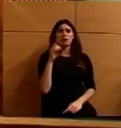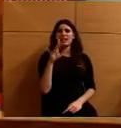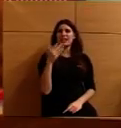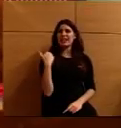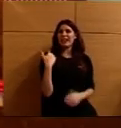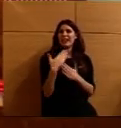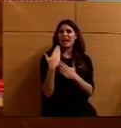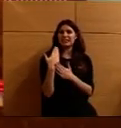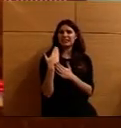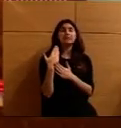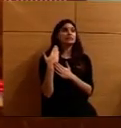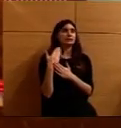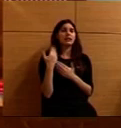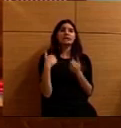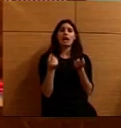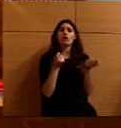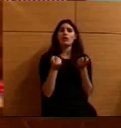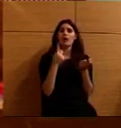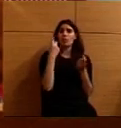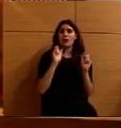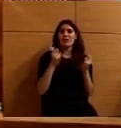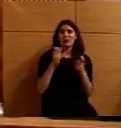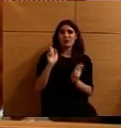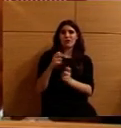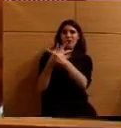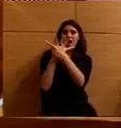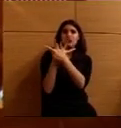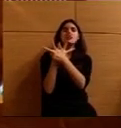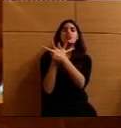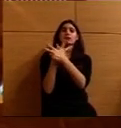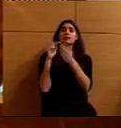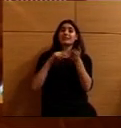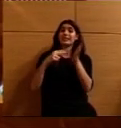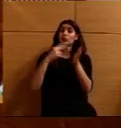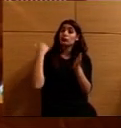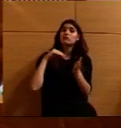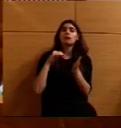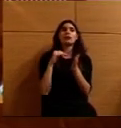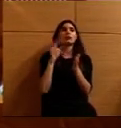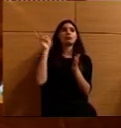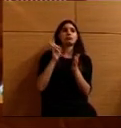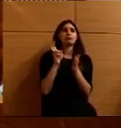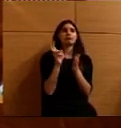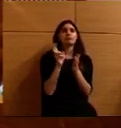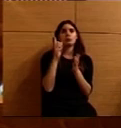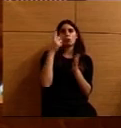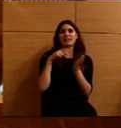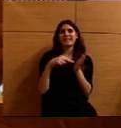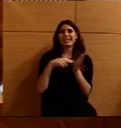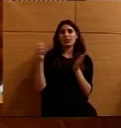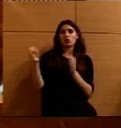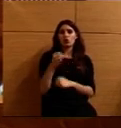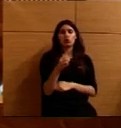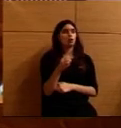o 20 dies se coordinó una reunió telemàtica con tècnics a los que acudió un tècnic